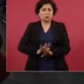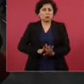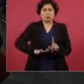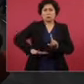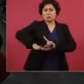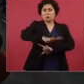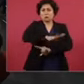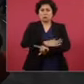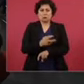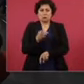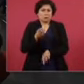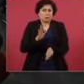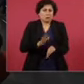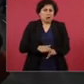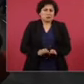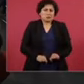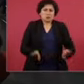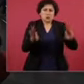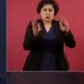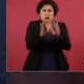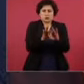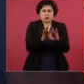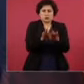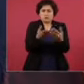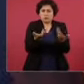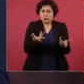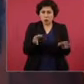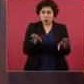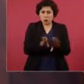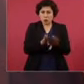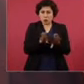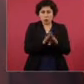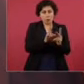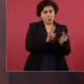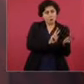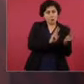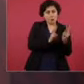Tenemos que tener una política de buena vecindad. Somos